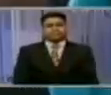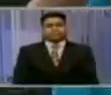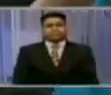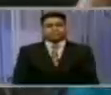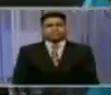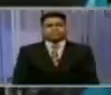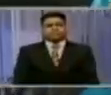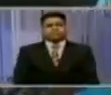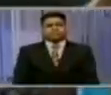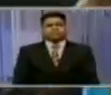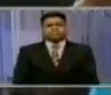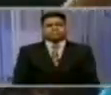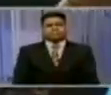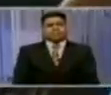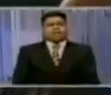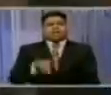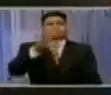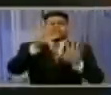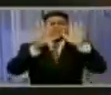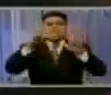hace una década.